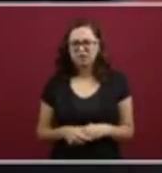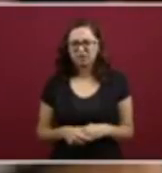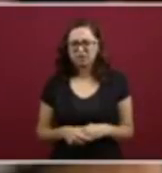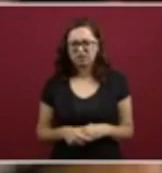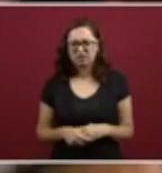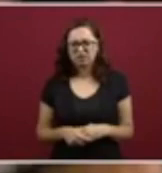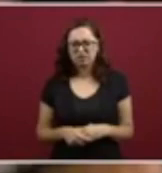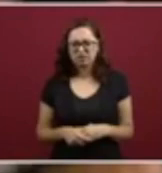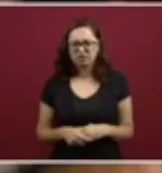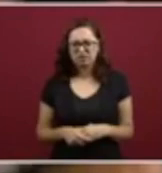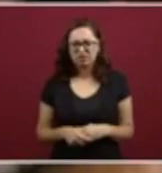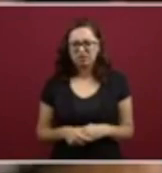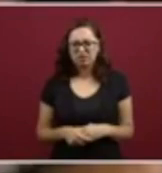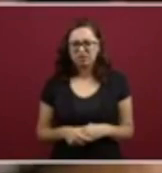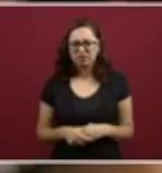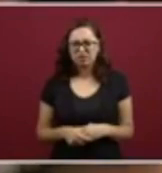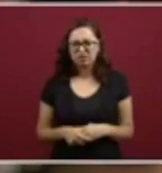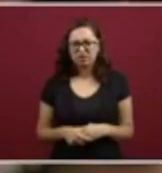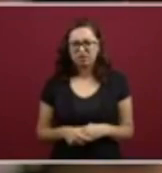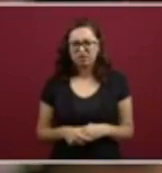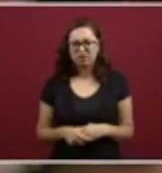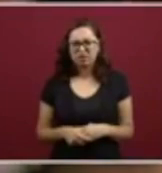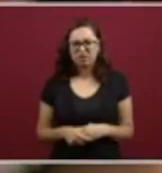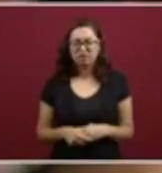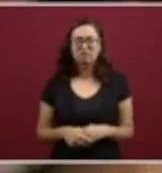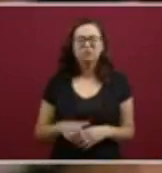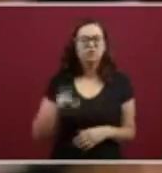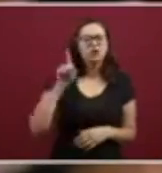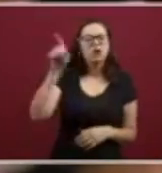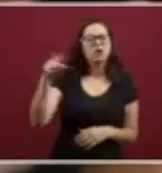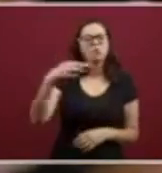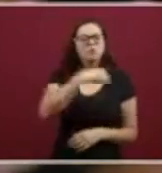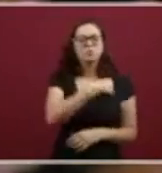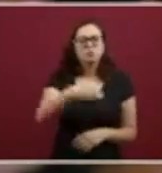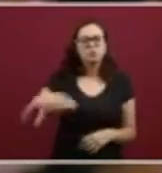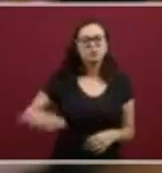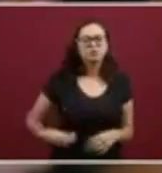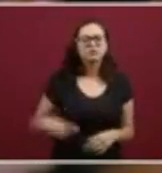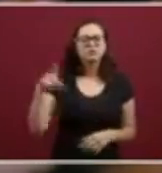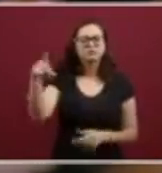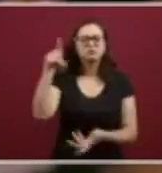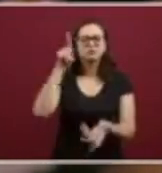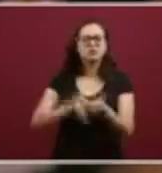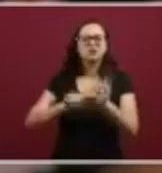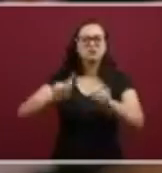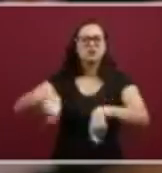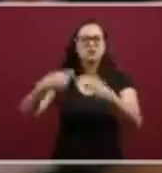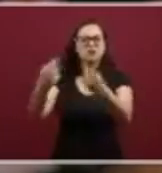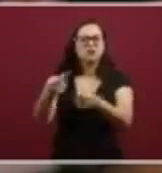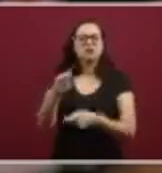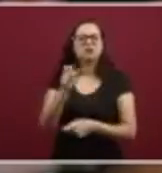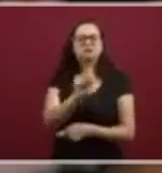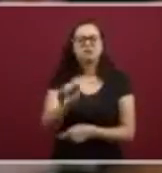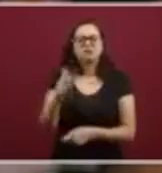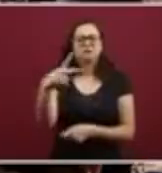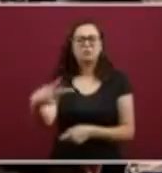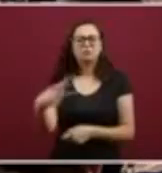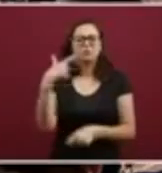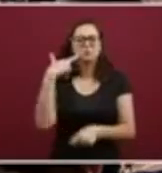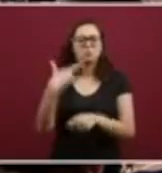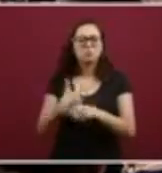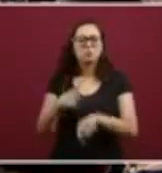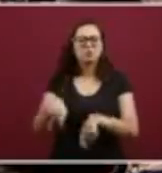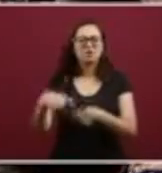del municipio de Playa del Carmen de Solidaridad y se nombra al frente de esta tarea a un secretario de Seguridad Pública que fue